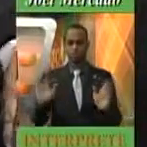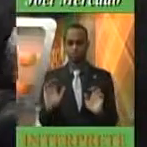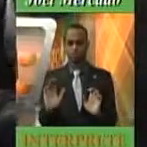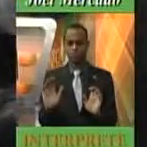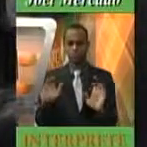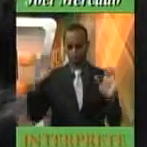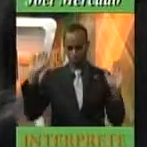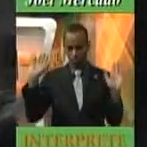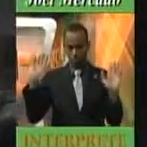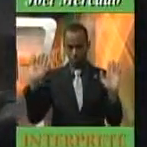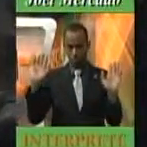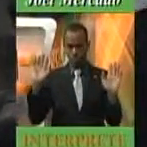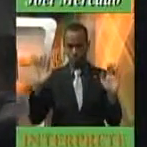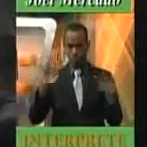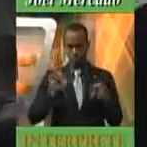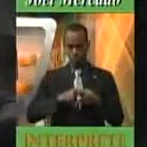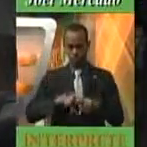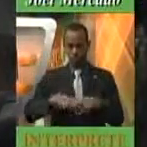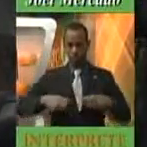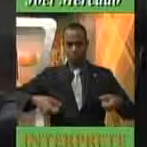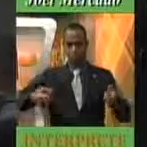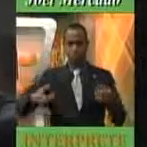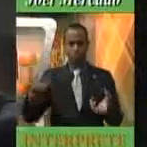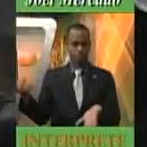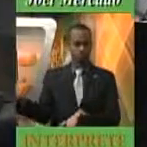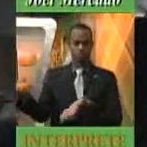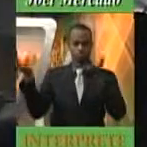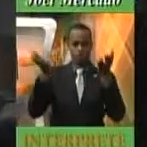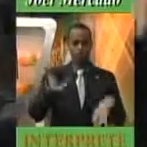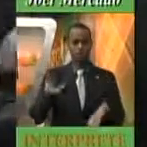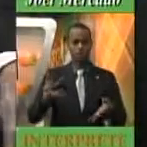Mercedes-Benz, pudo haber sido una cuestión de la NASA